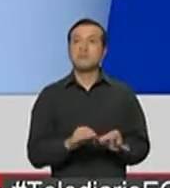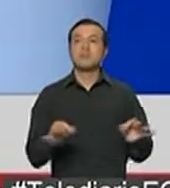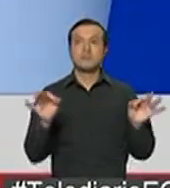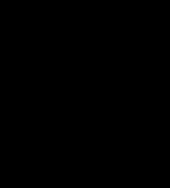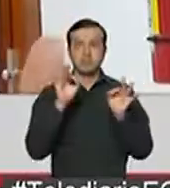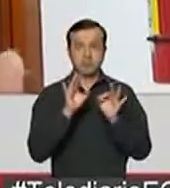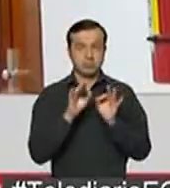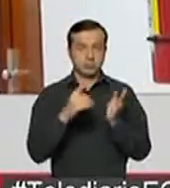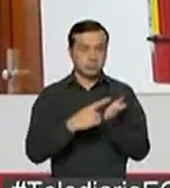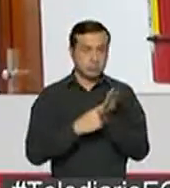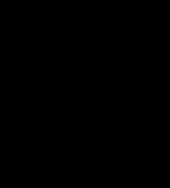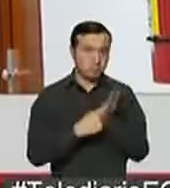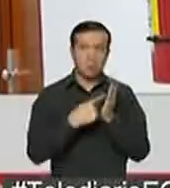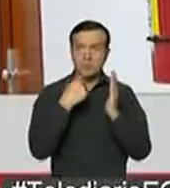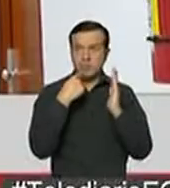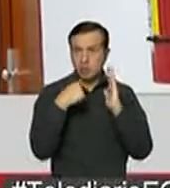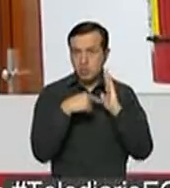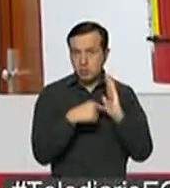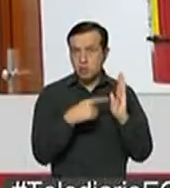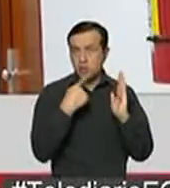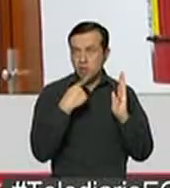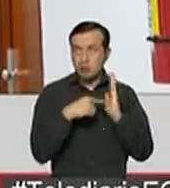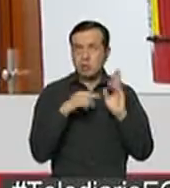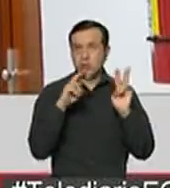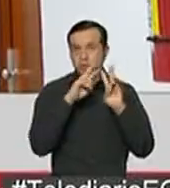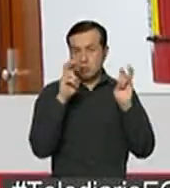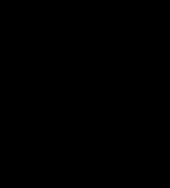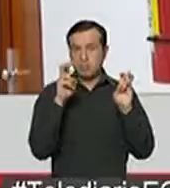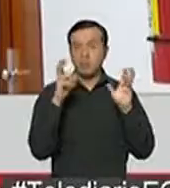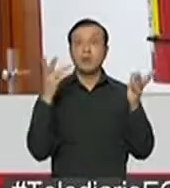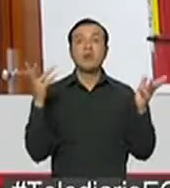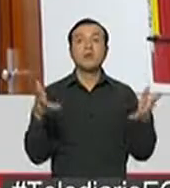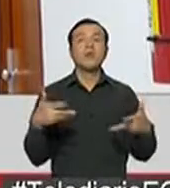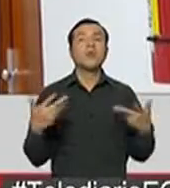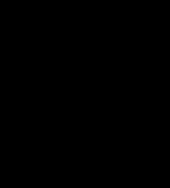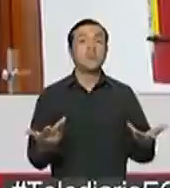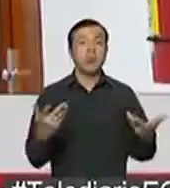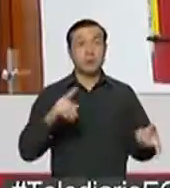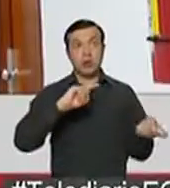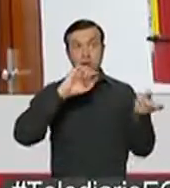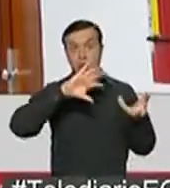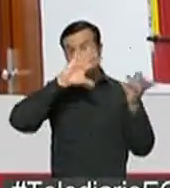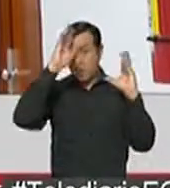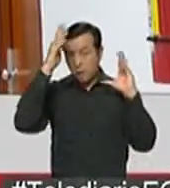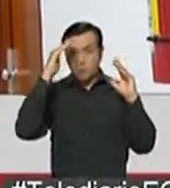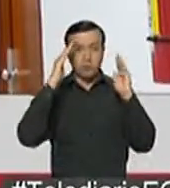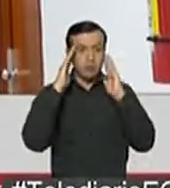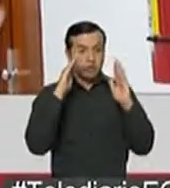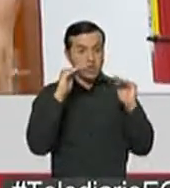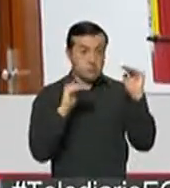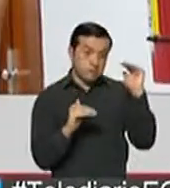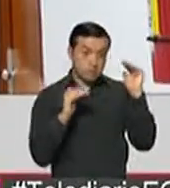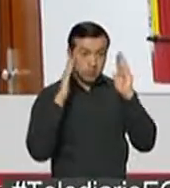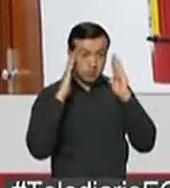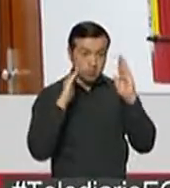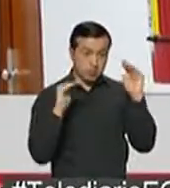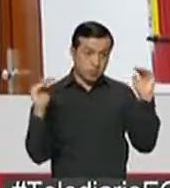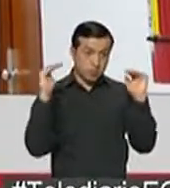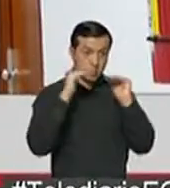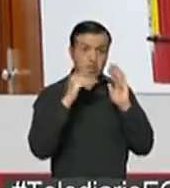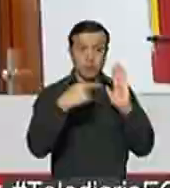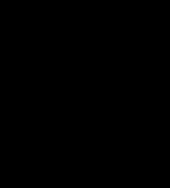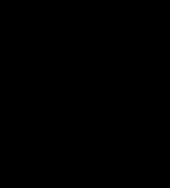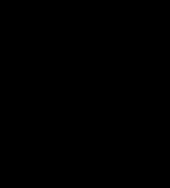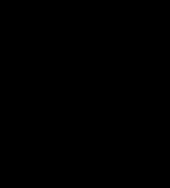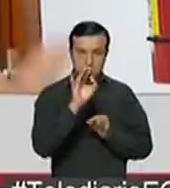en agenda. Involucra necesariamente temas como cambio climático, pero también mayor atención a la desigualdad, mayor atención al pago justo de impuestos